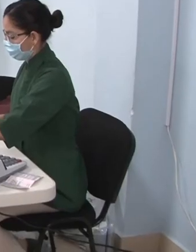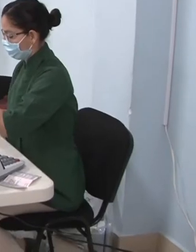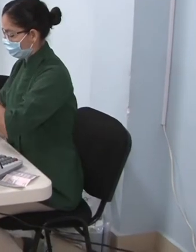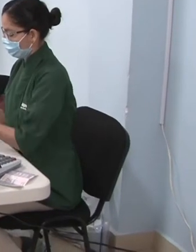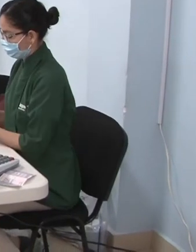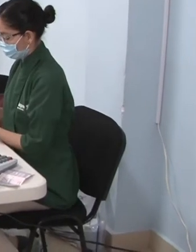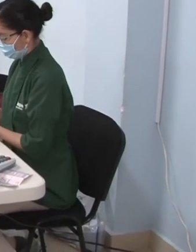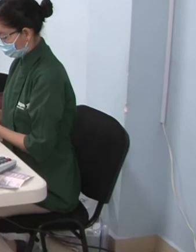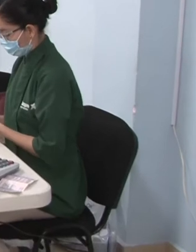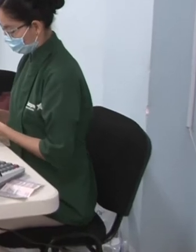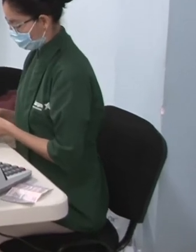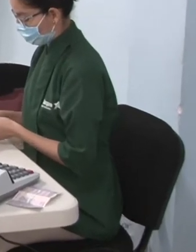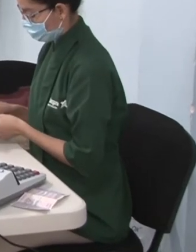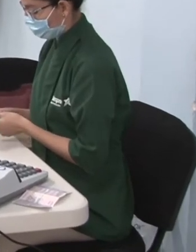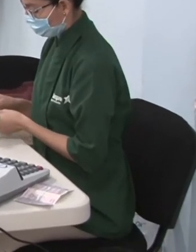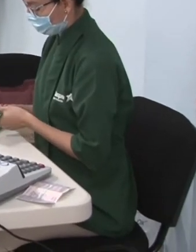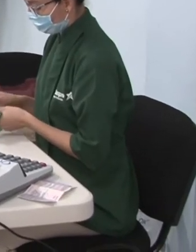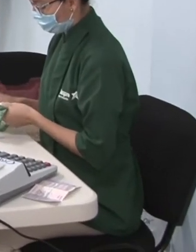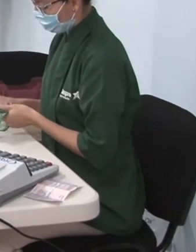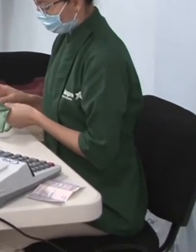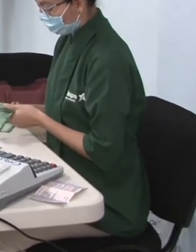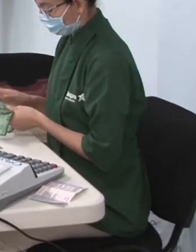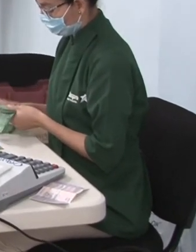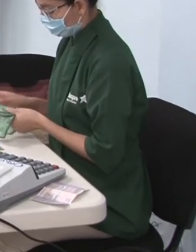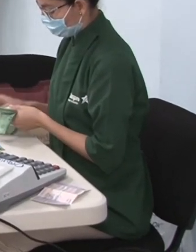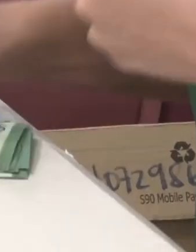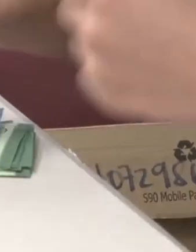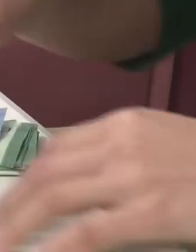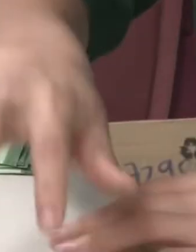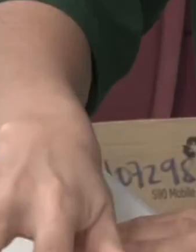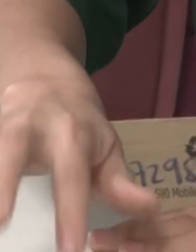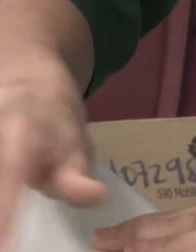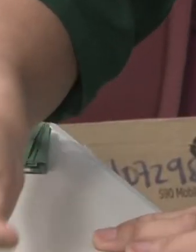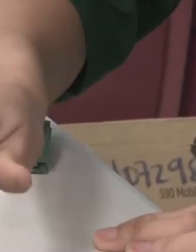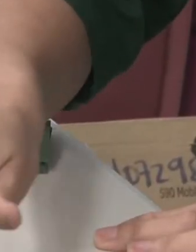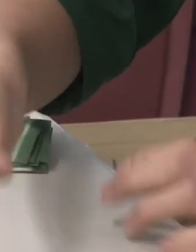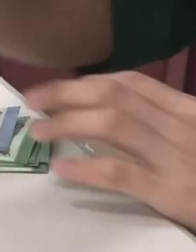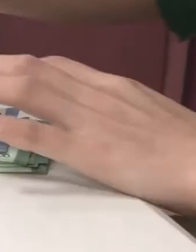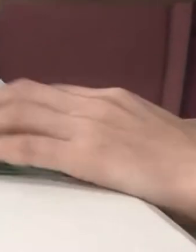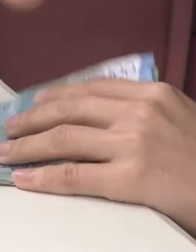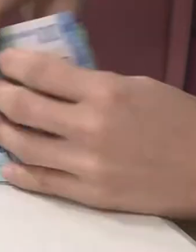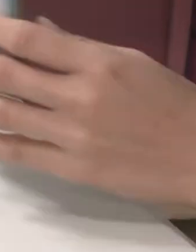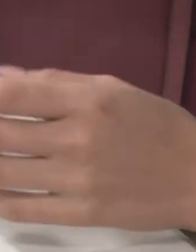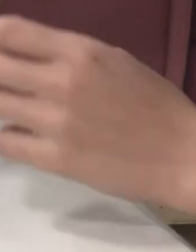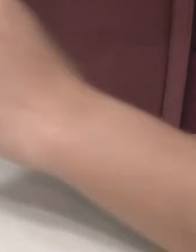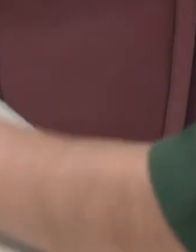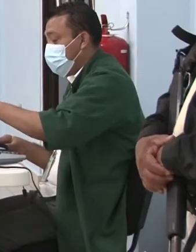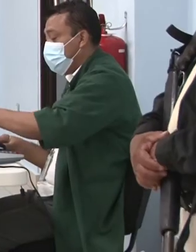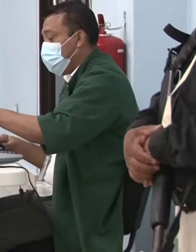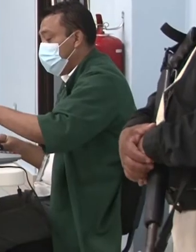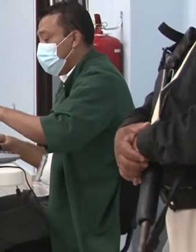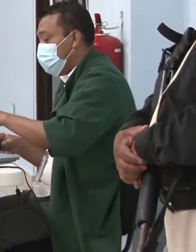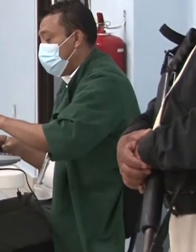En un espacio donde se guardan todas las medidas preventivas contra el COVID-19, el Gobierno de Reconciliación y Unidad Nacional garantiza el